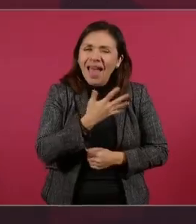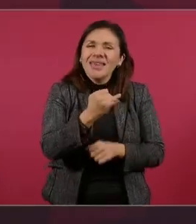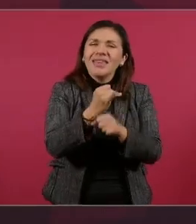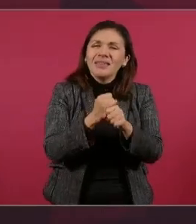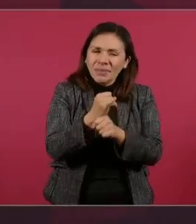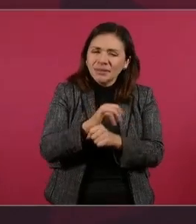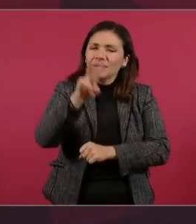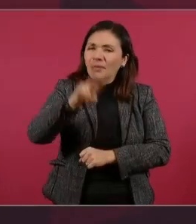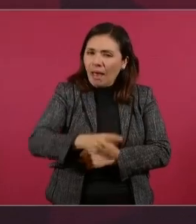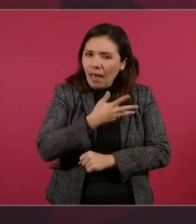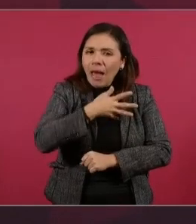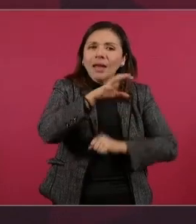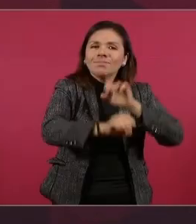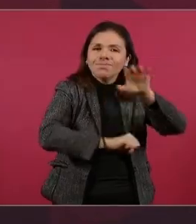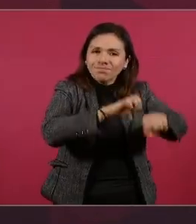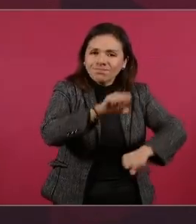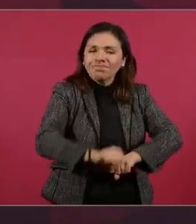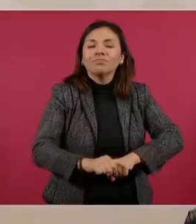se